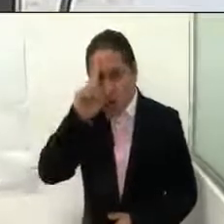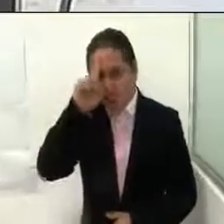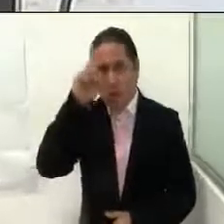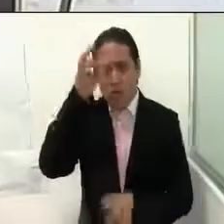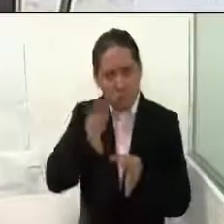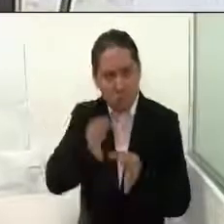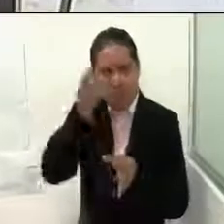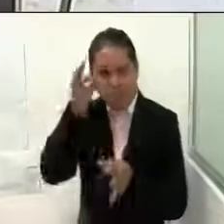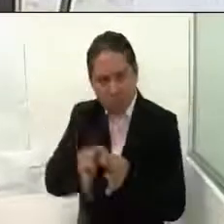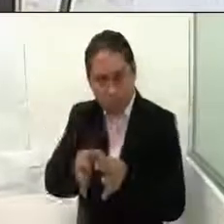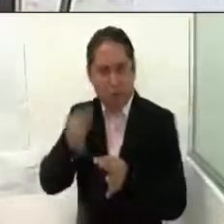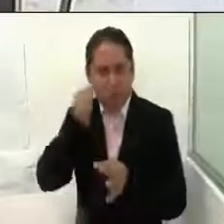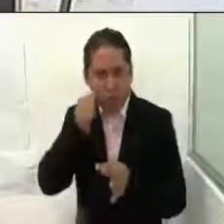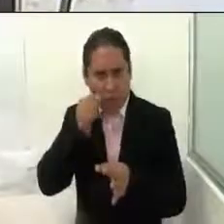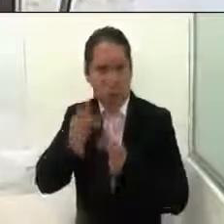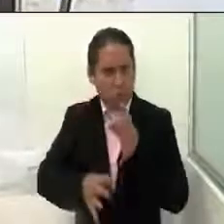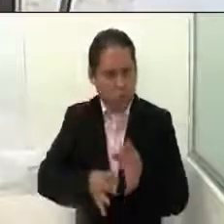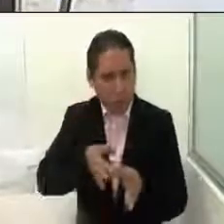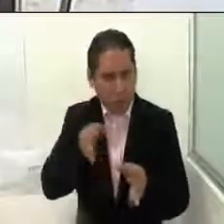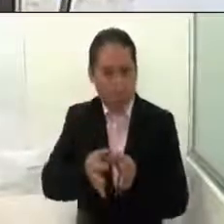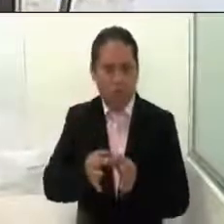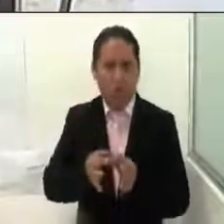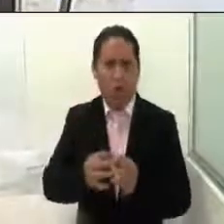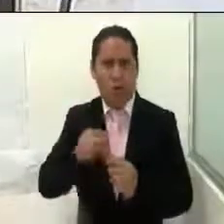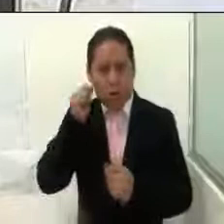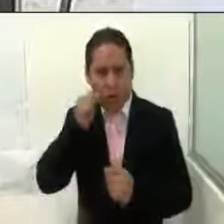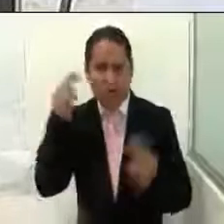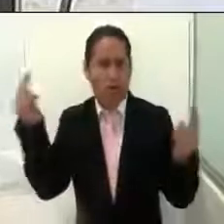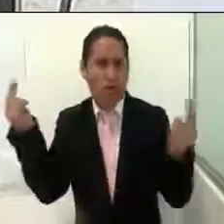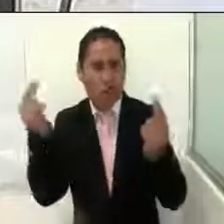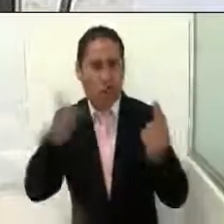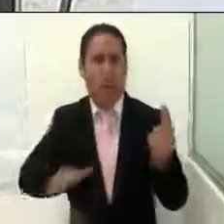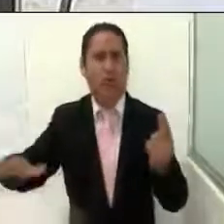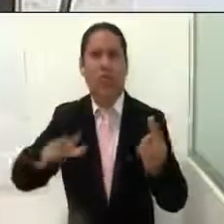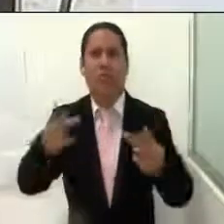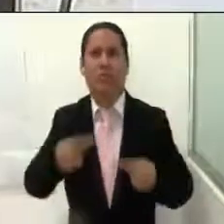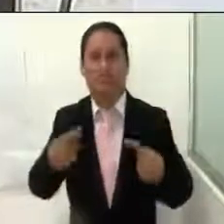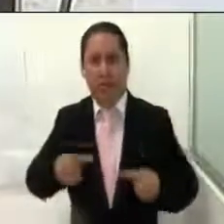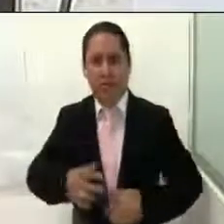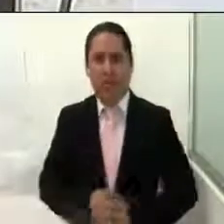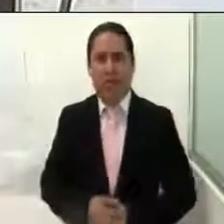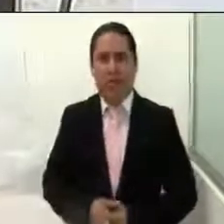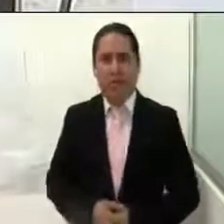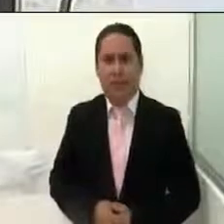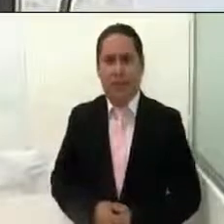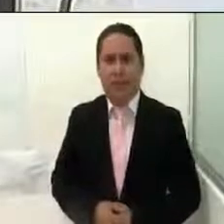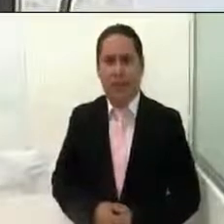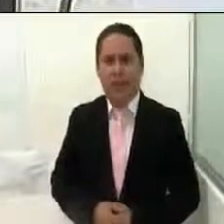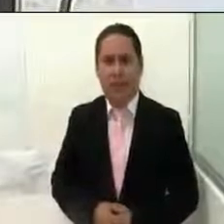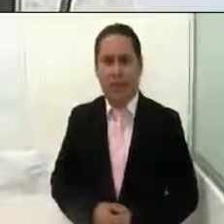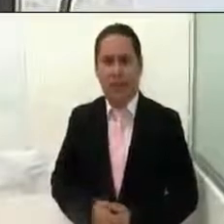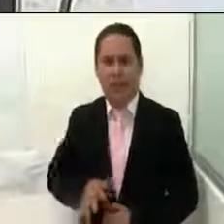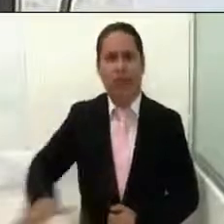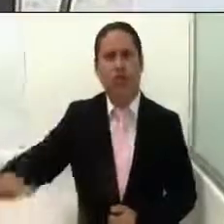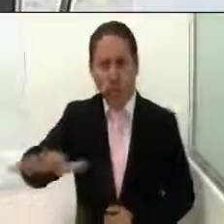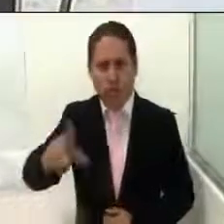eficaz a la altura de las exigencias de nuestra sociedad señoras y señores